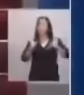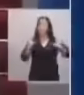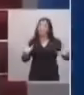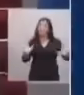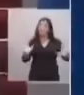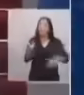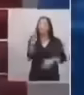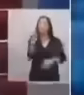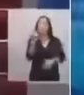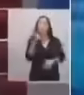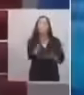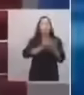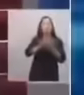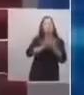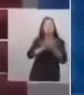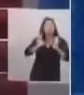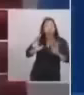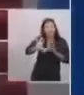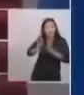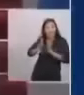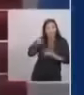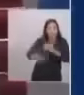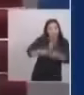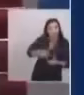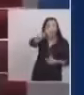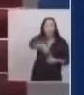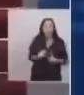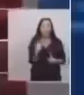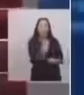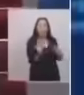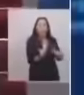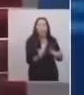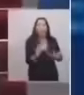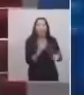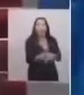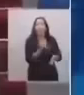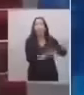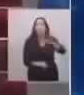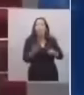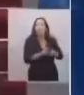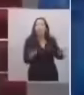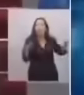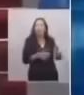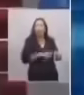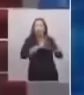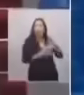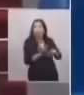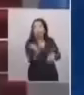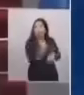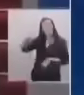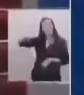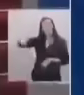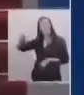nos quieren convencer que con alegría el 80% de los jubilados que hoy está bajo la línea diga con alegría que esperemos